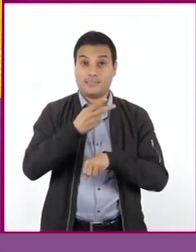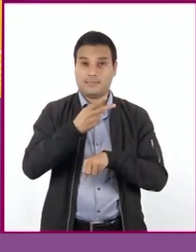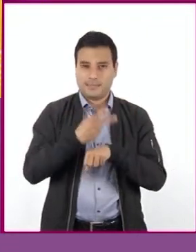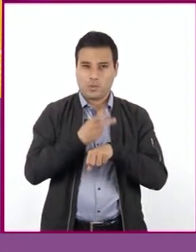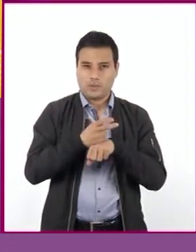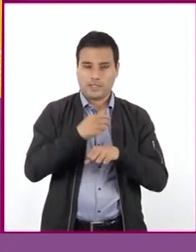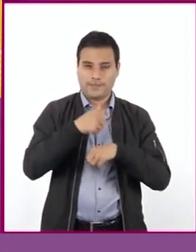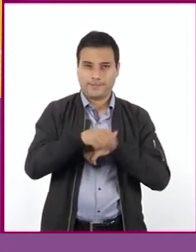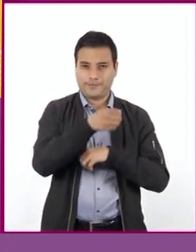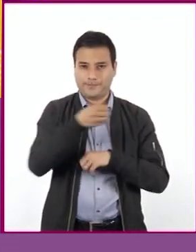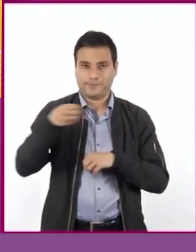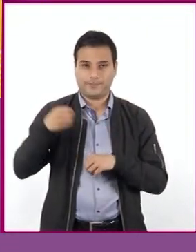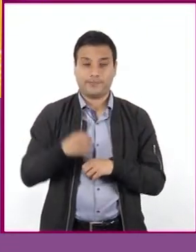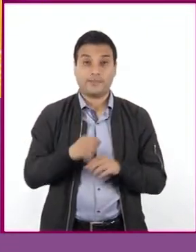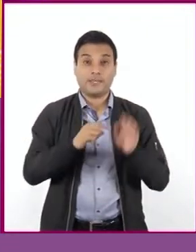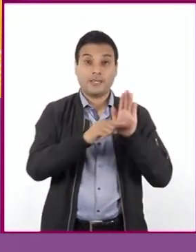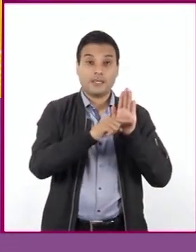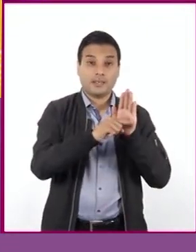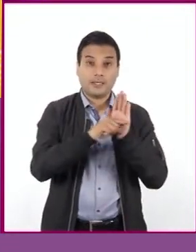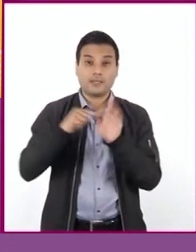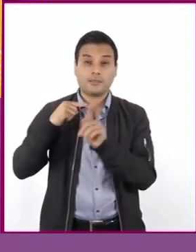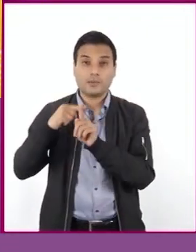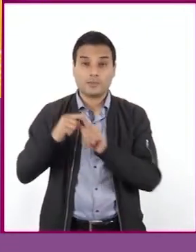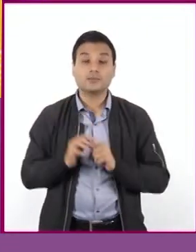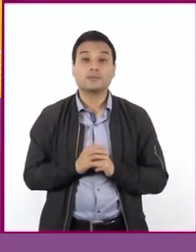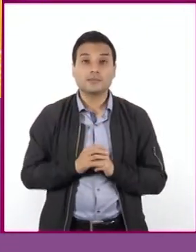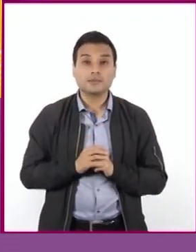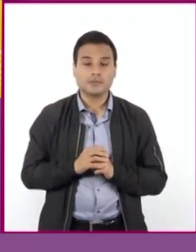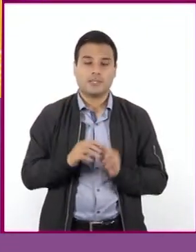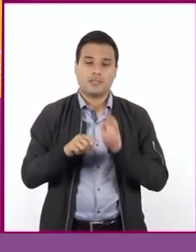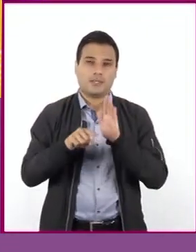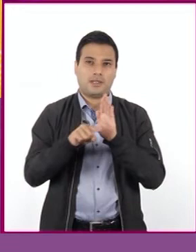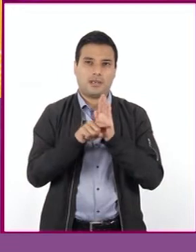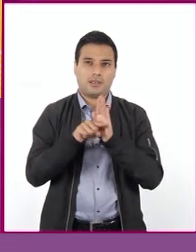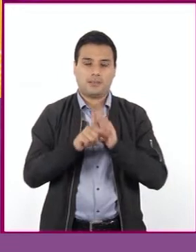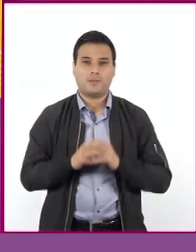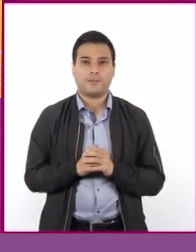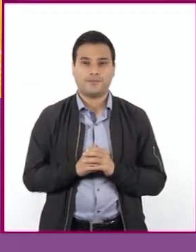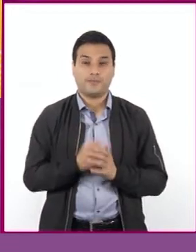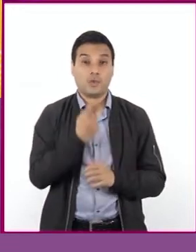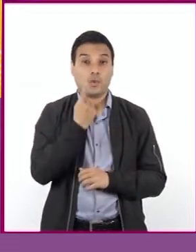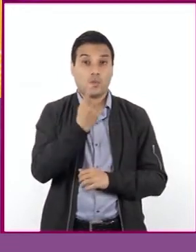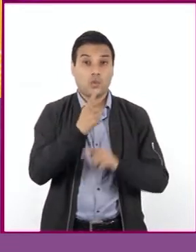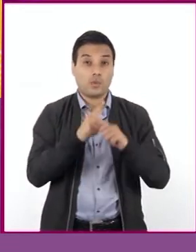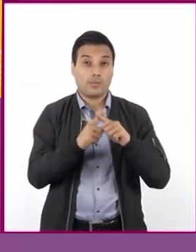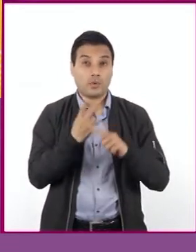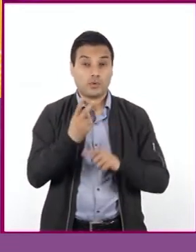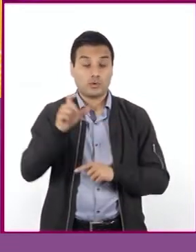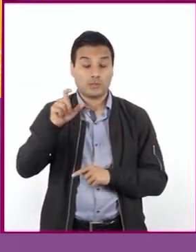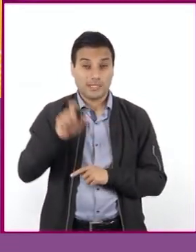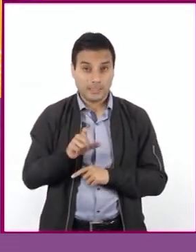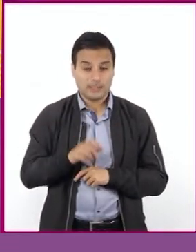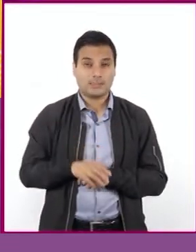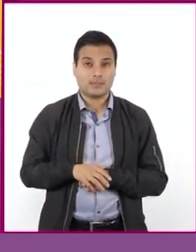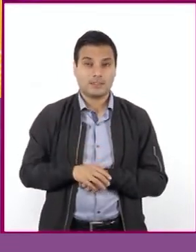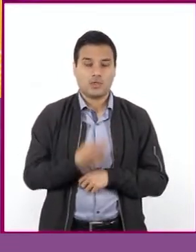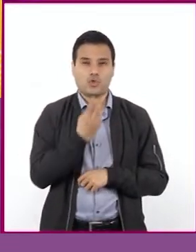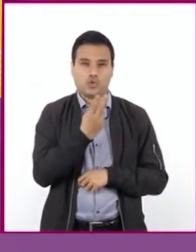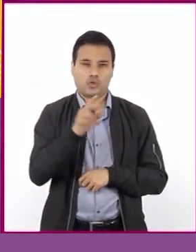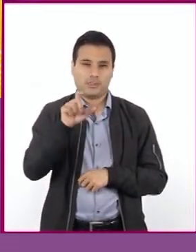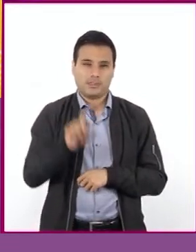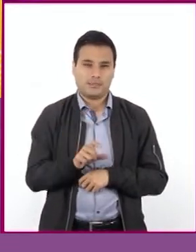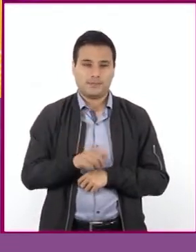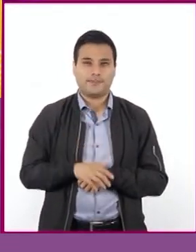ecuación. Negativo por positivo es igual a negativo. 1 por 2x es igual a